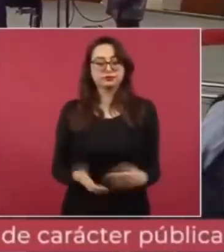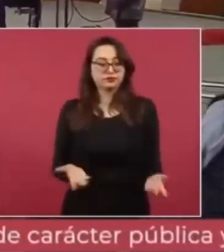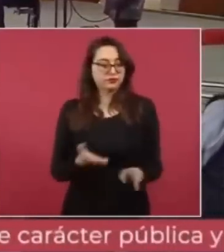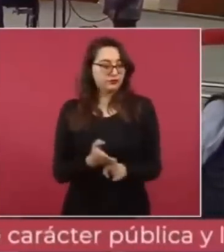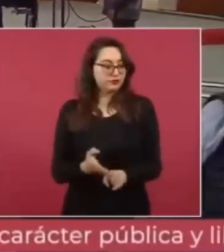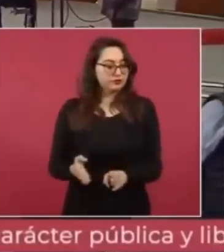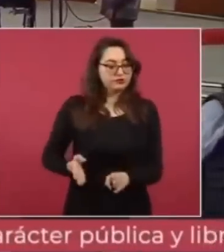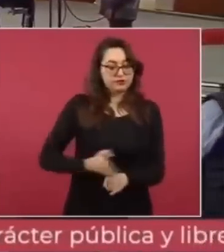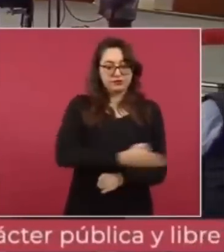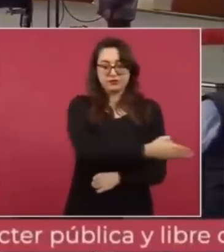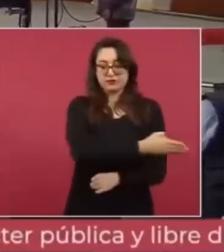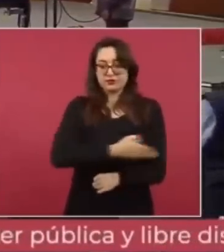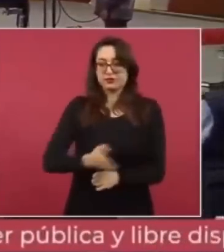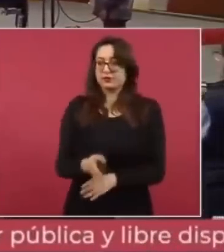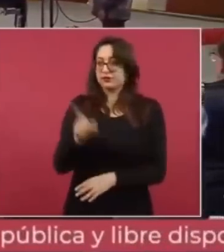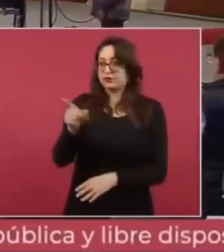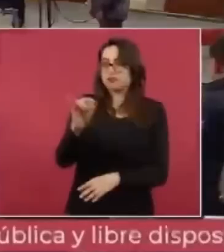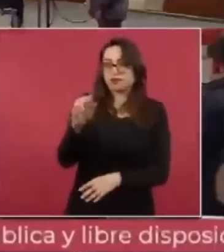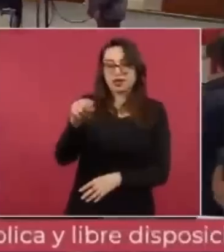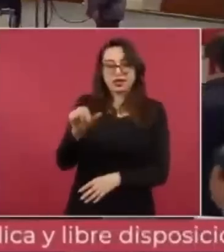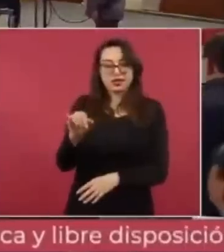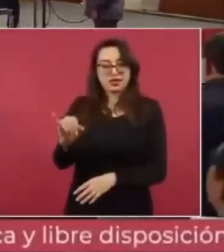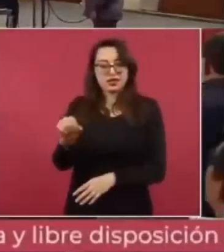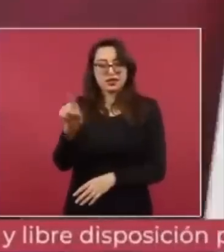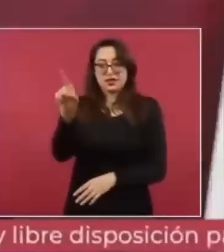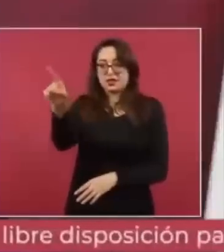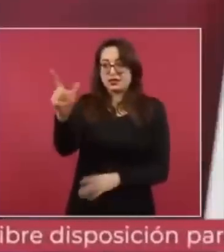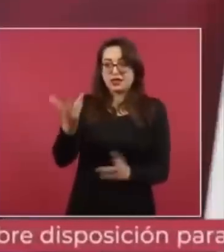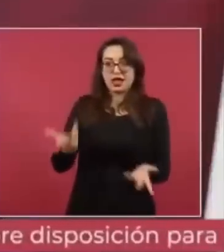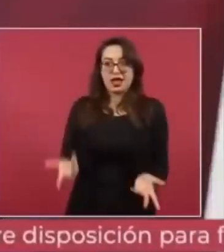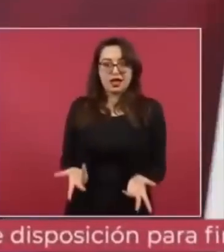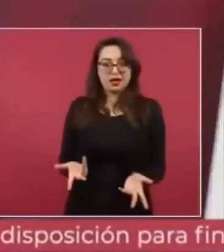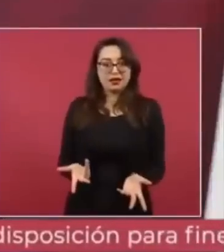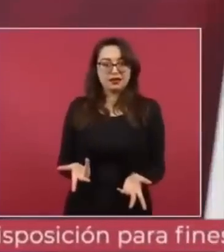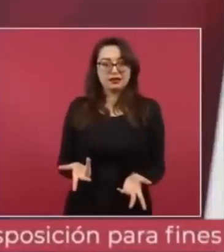que ha estado descontando lo nuestro